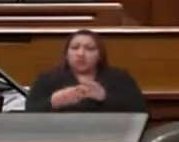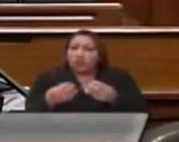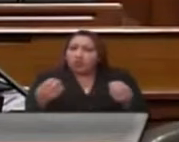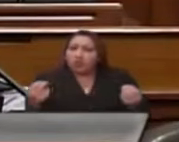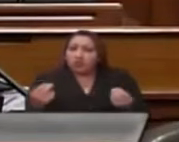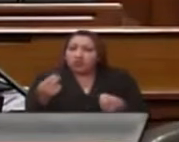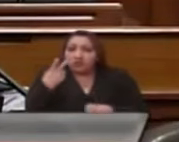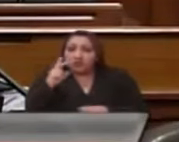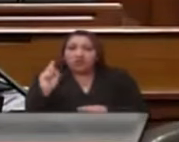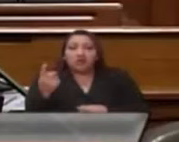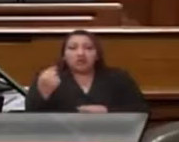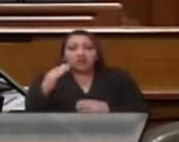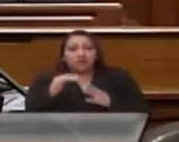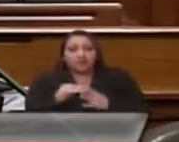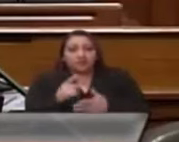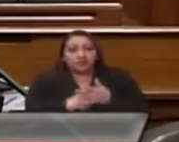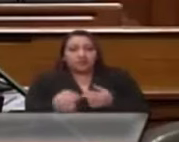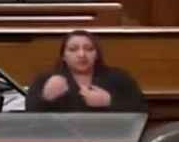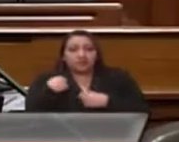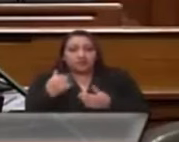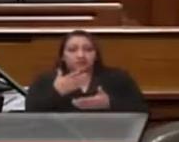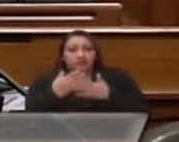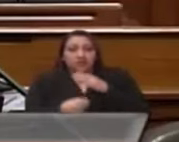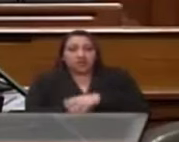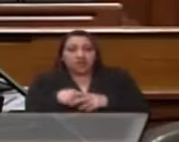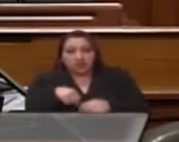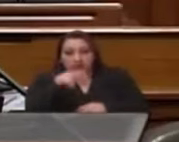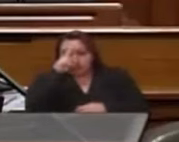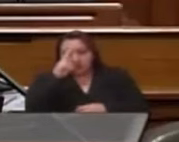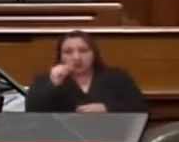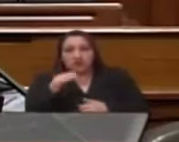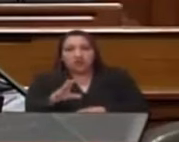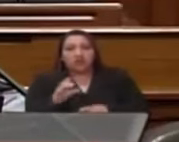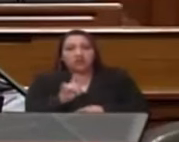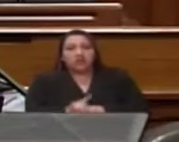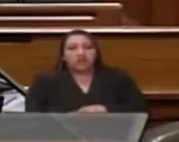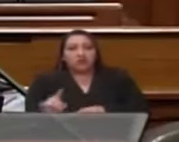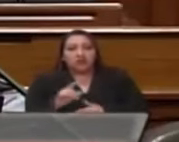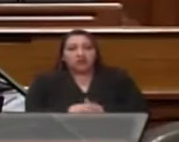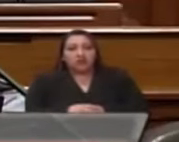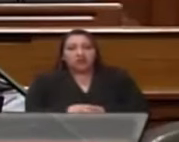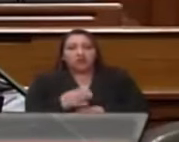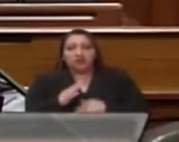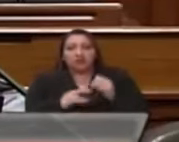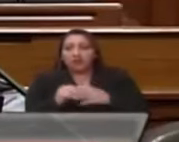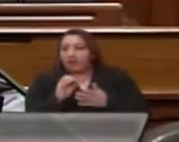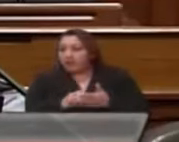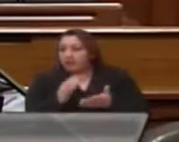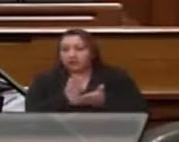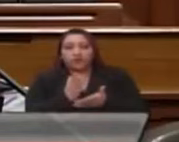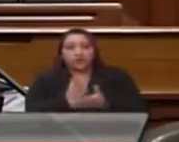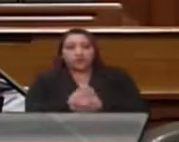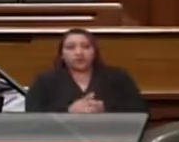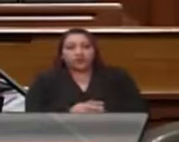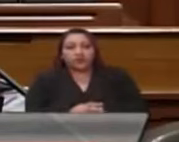propósito que los miles de millones que representa la corrupción en el país sean utilizados para construir más colegios,